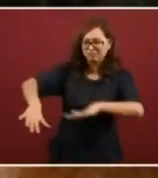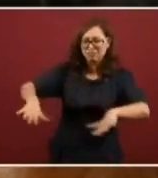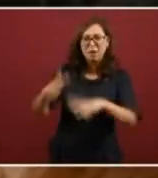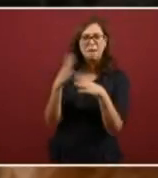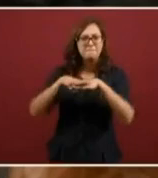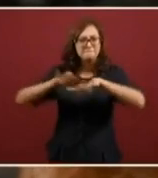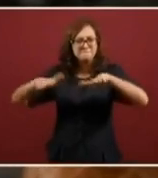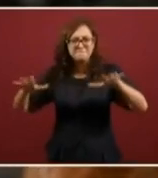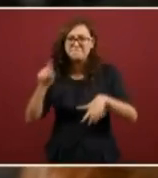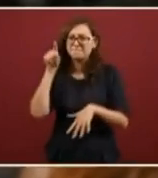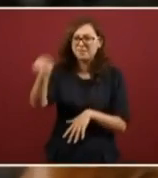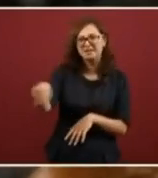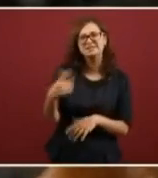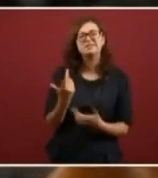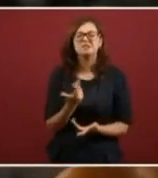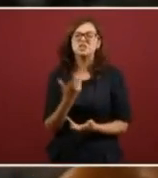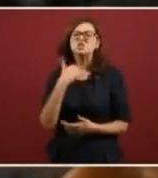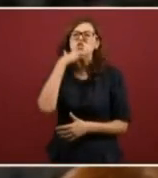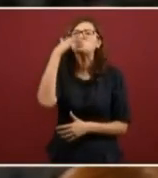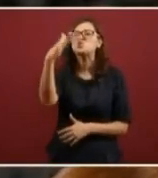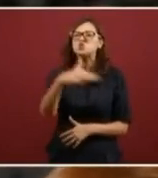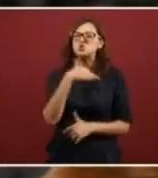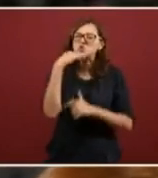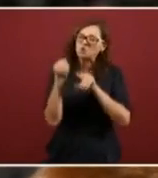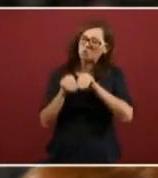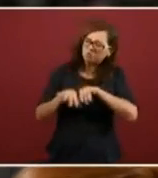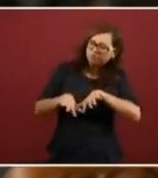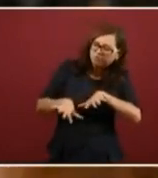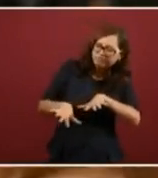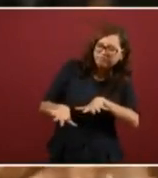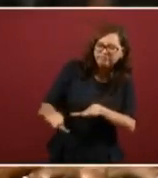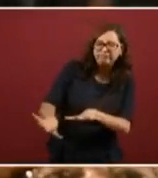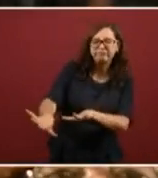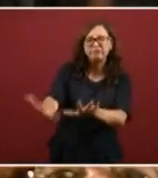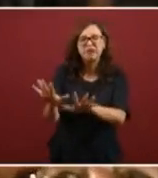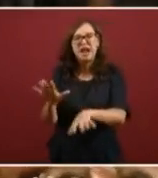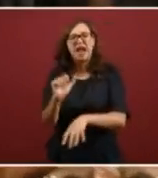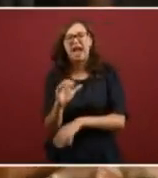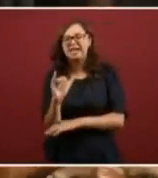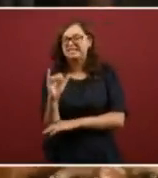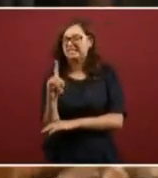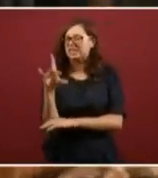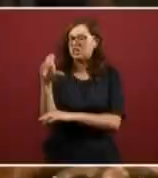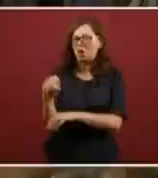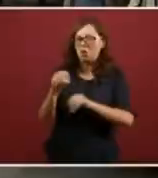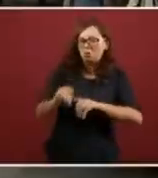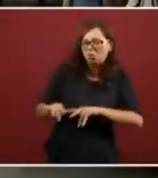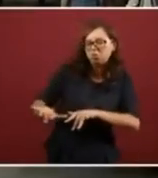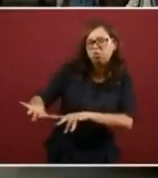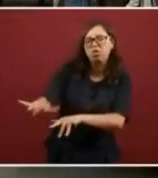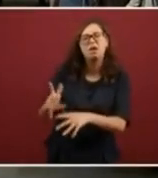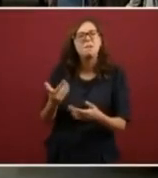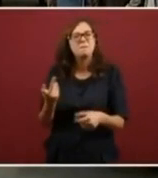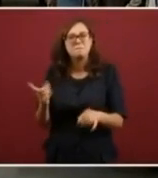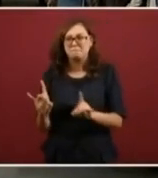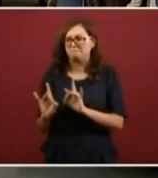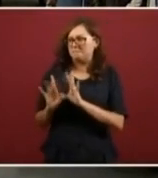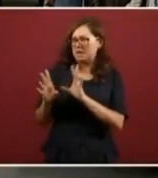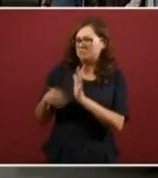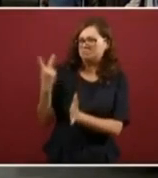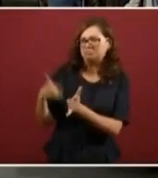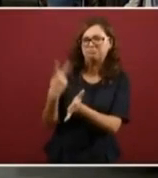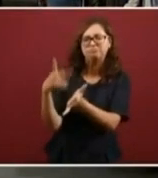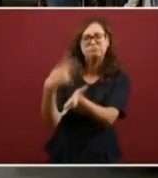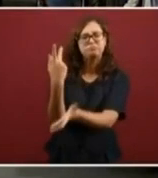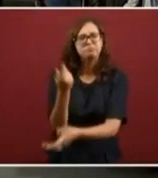primera vez que esta empresa tiene incidentes de esta categoría de naturaleza, ¿qué acciones o qué medidas se van a tomar? Y en este